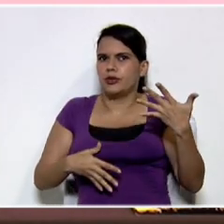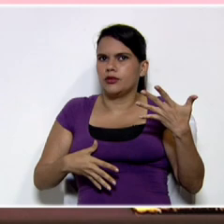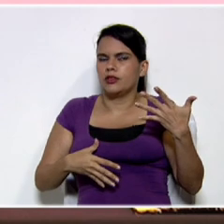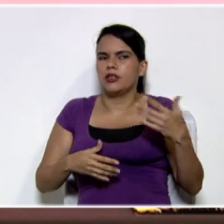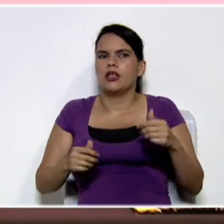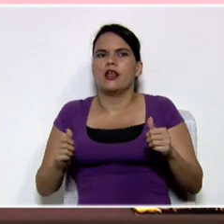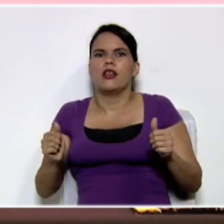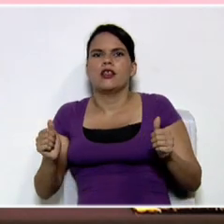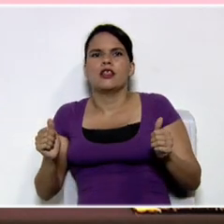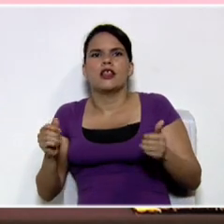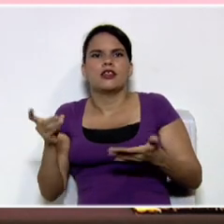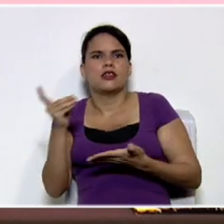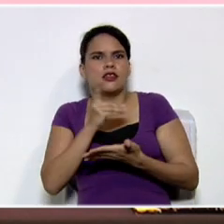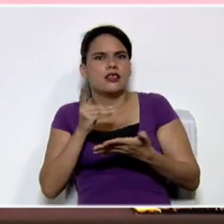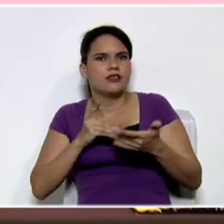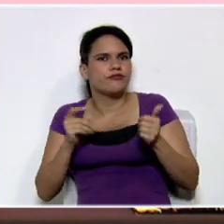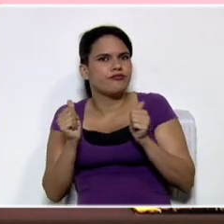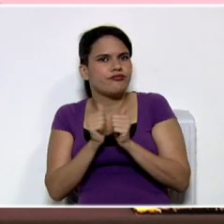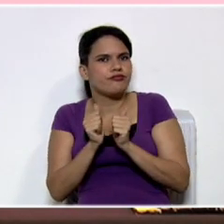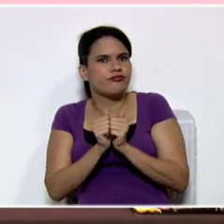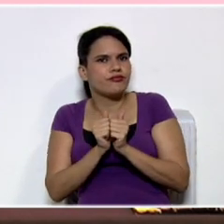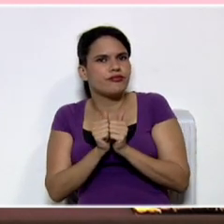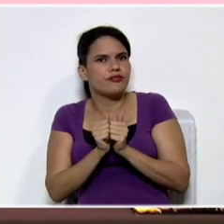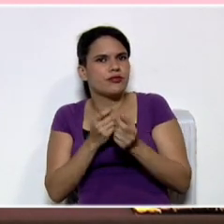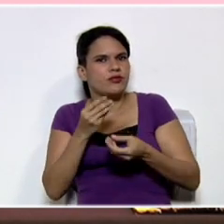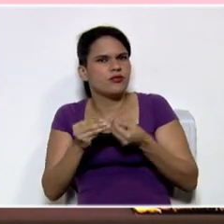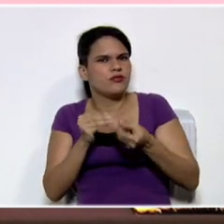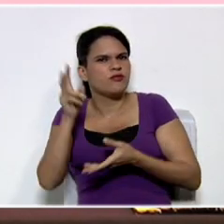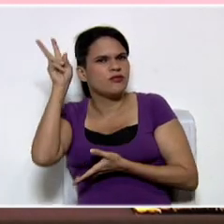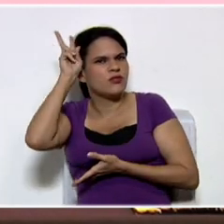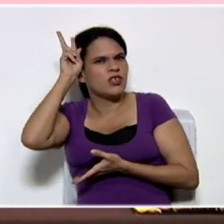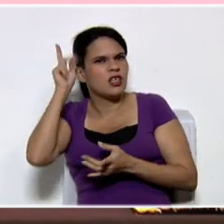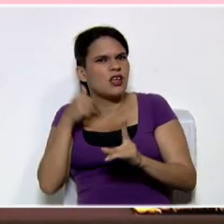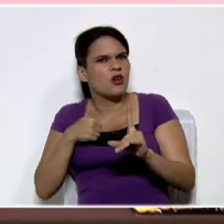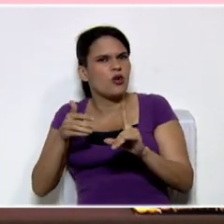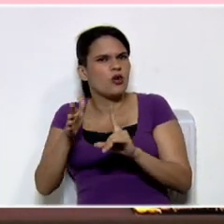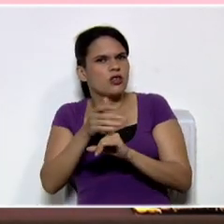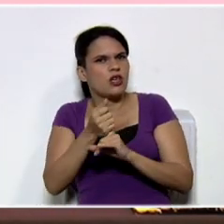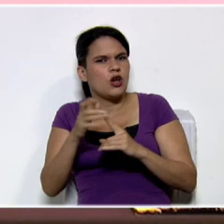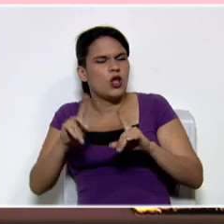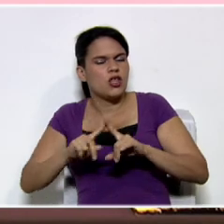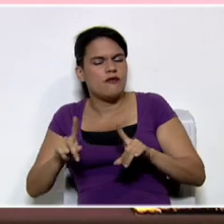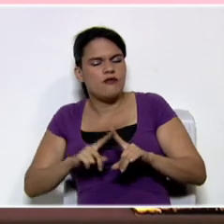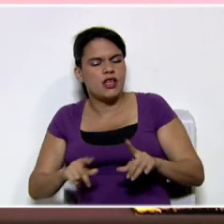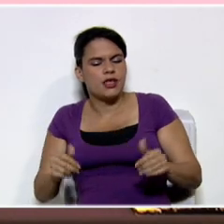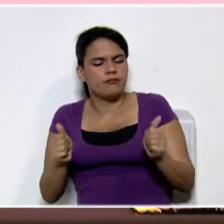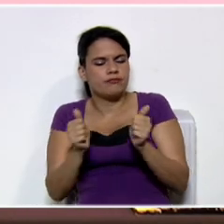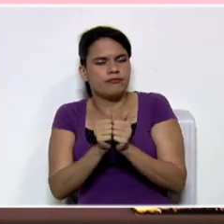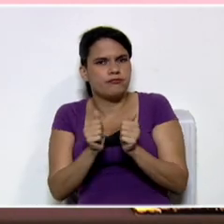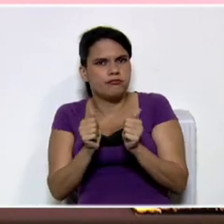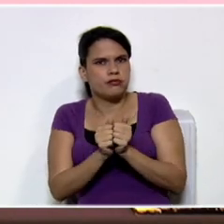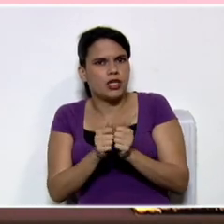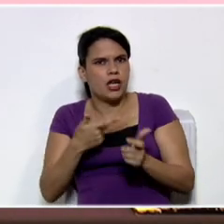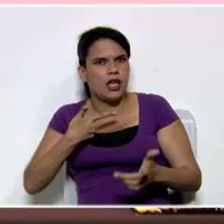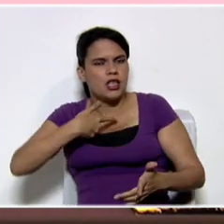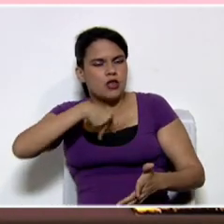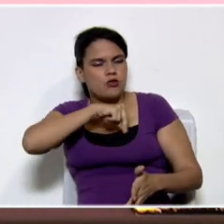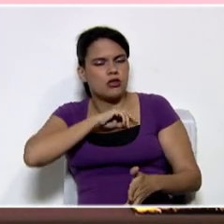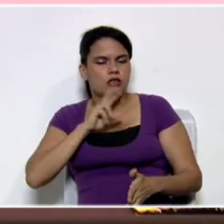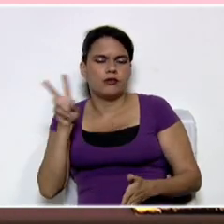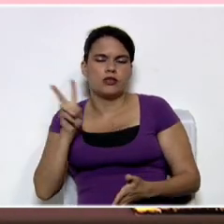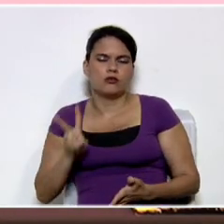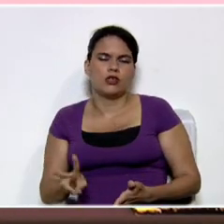petroglifos, sí, petroglifos que han encontrado en las diferentes paredes, rocas de nuestra